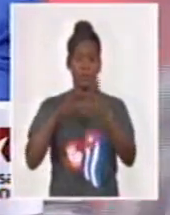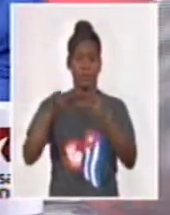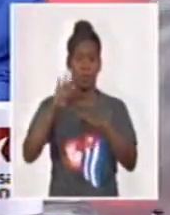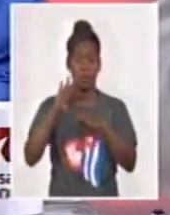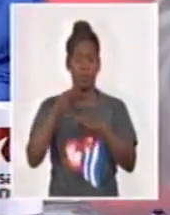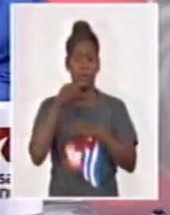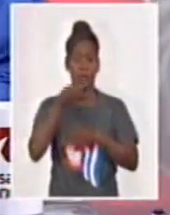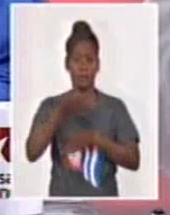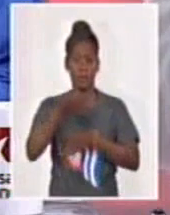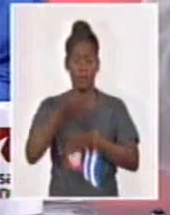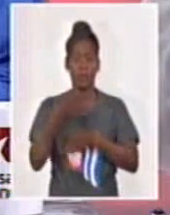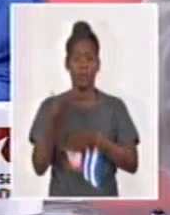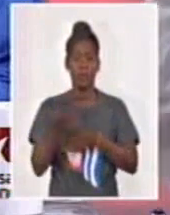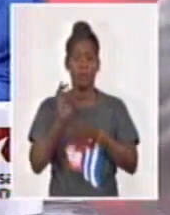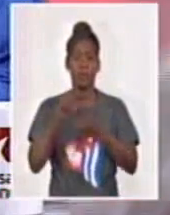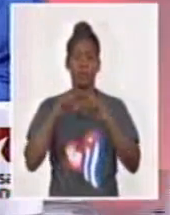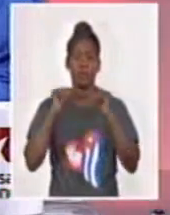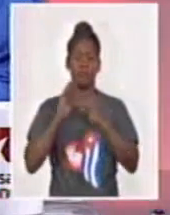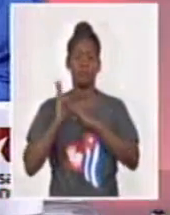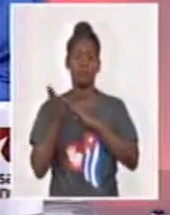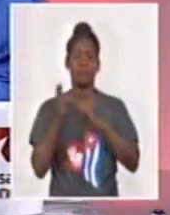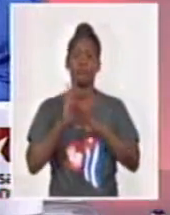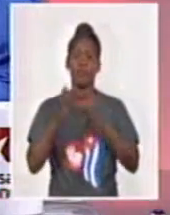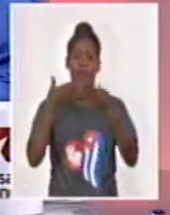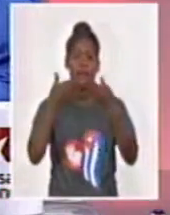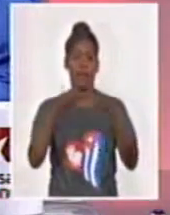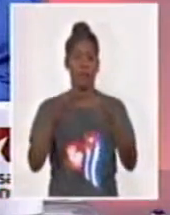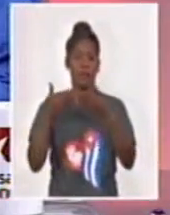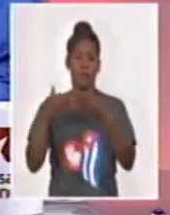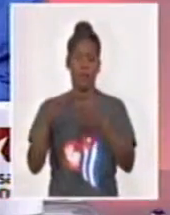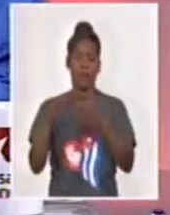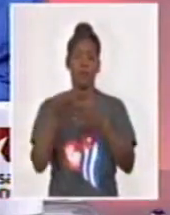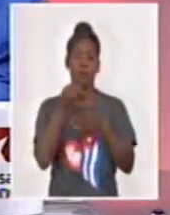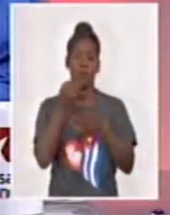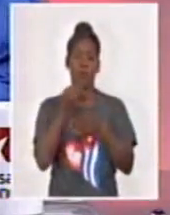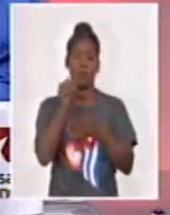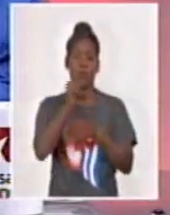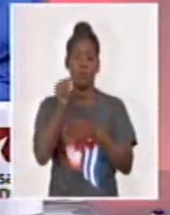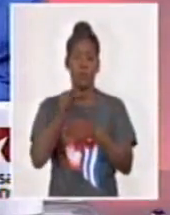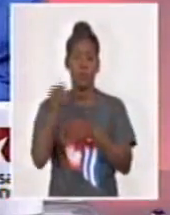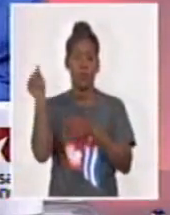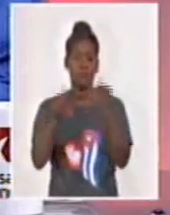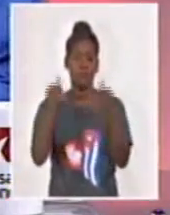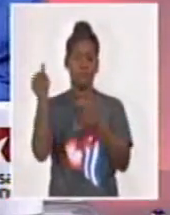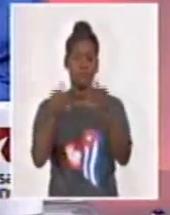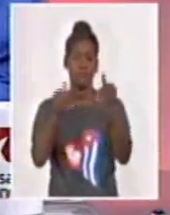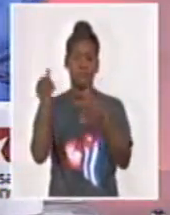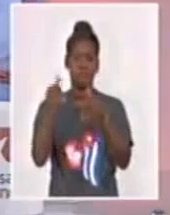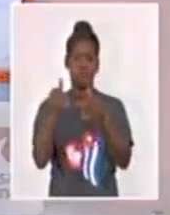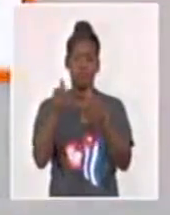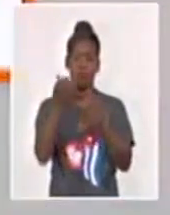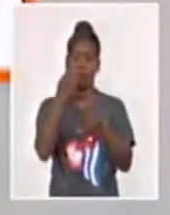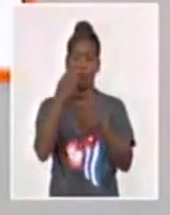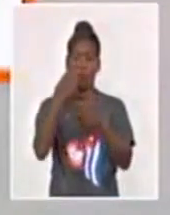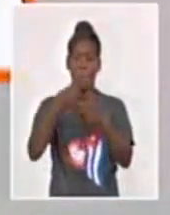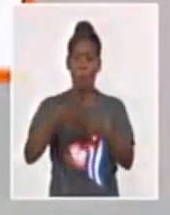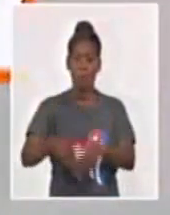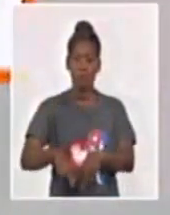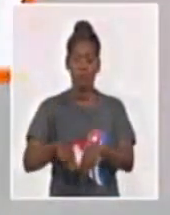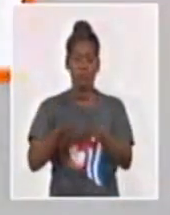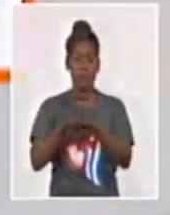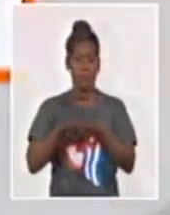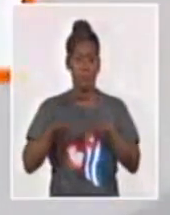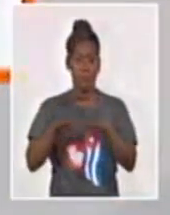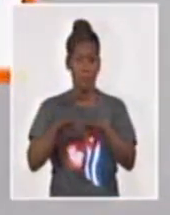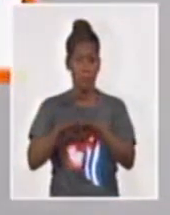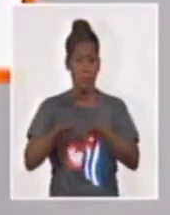las unidades gastronómicas prestando servicios a la mesa, porque ya estas unidades gastronómicas prestaban servicios para llevar y